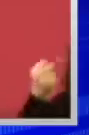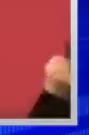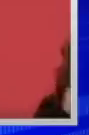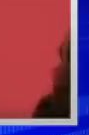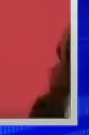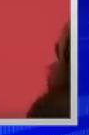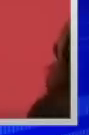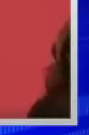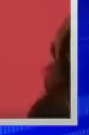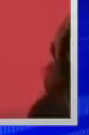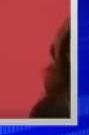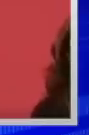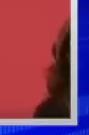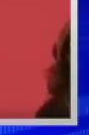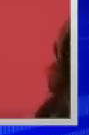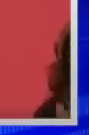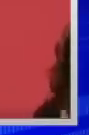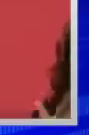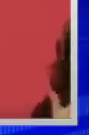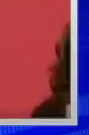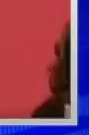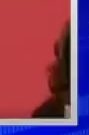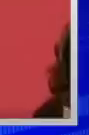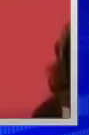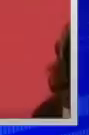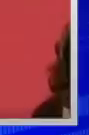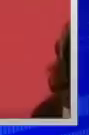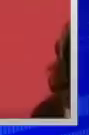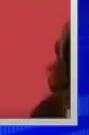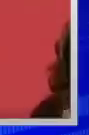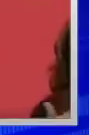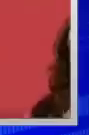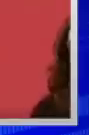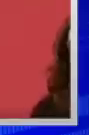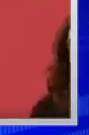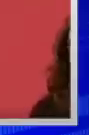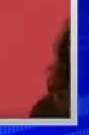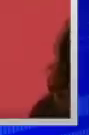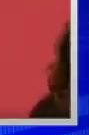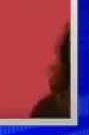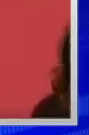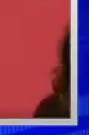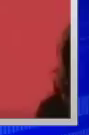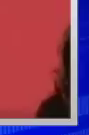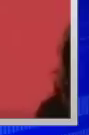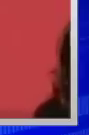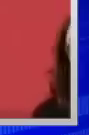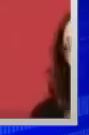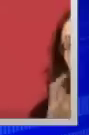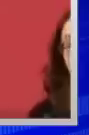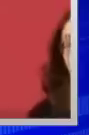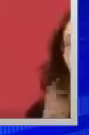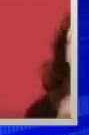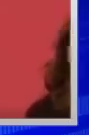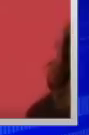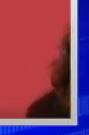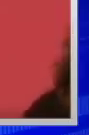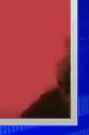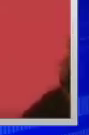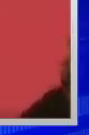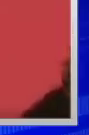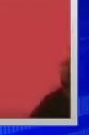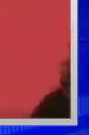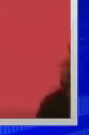equipos obtienen jugosos que contratos de publicidad de los gobiernos estatales Así es como